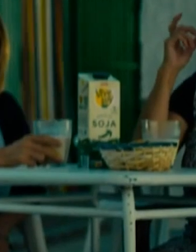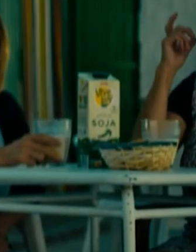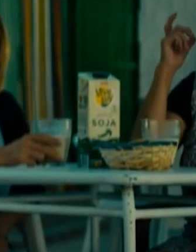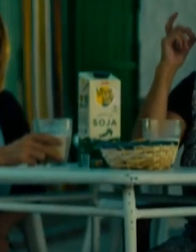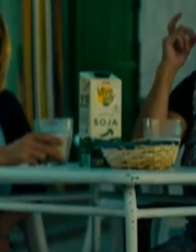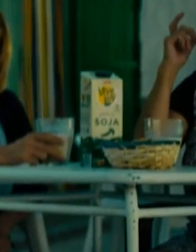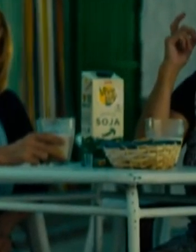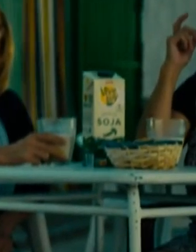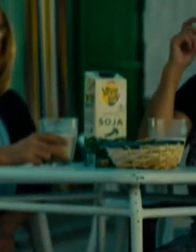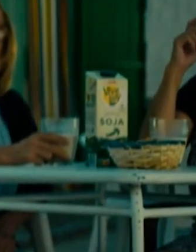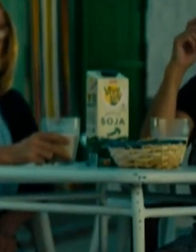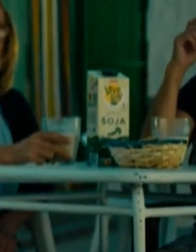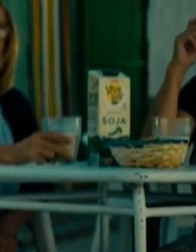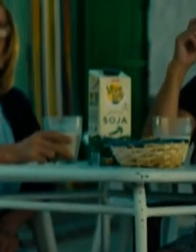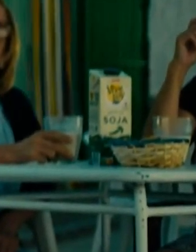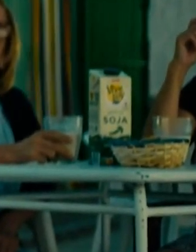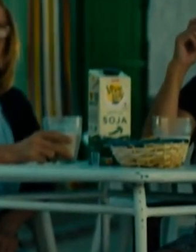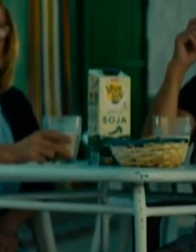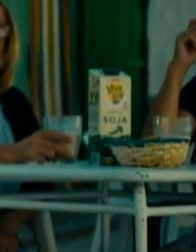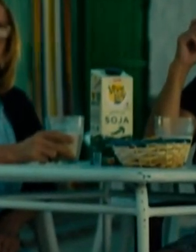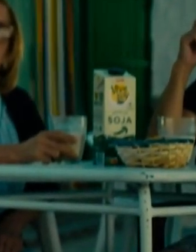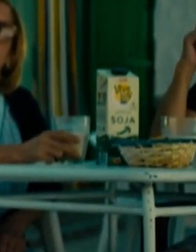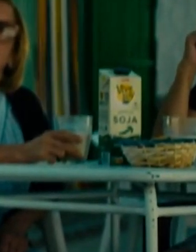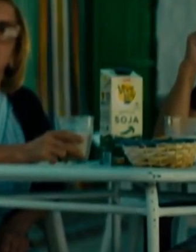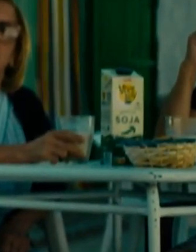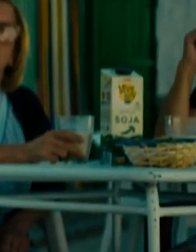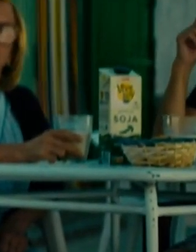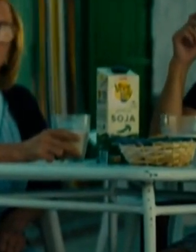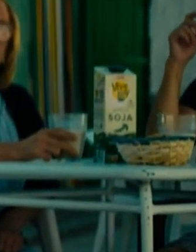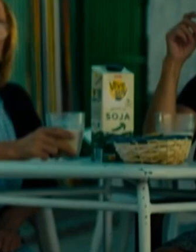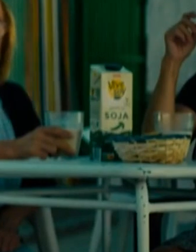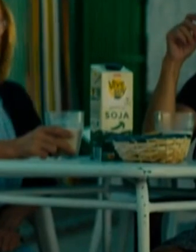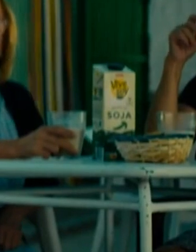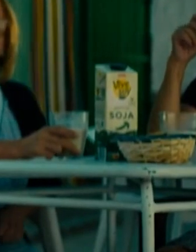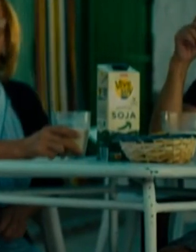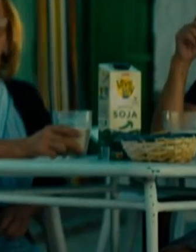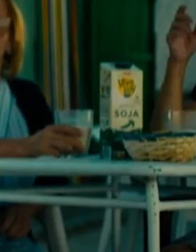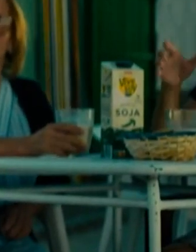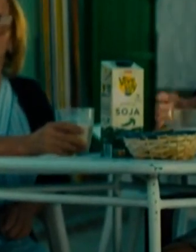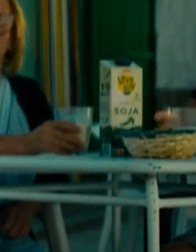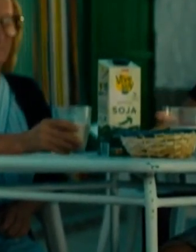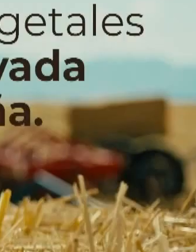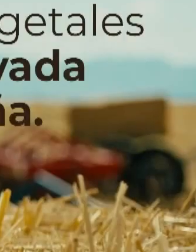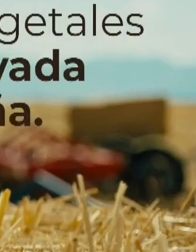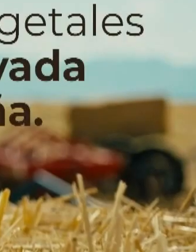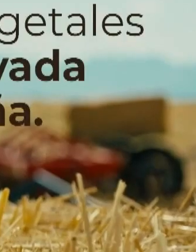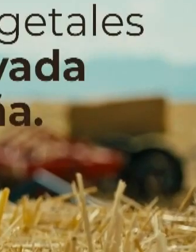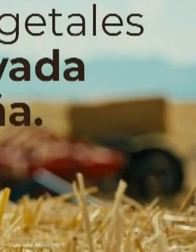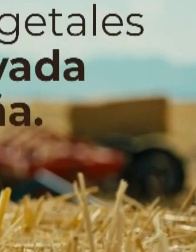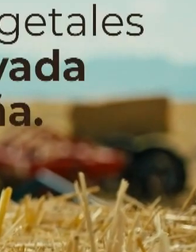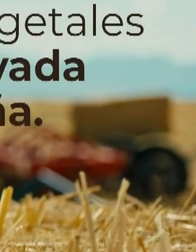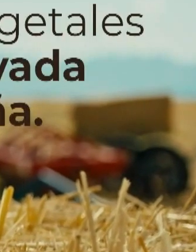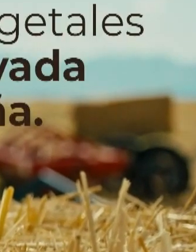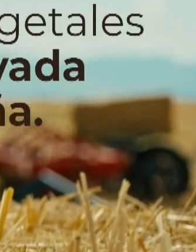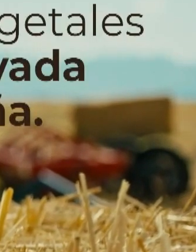que los flexitarianos estos saben lo que dicen. Está buenísimo. Normal, es de aquí, está bueno. La única marca de